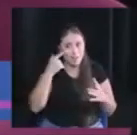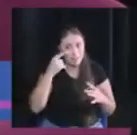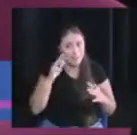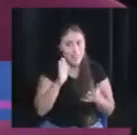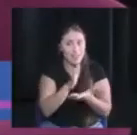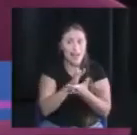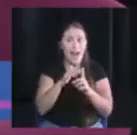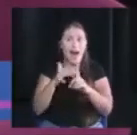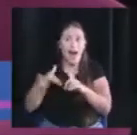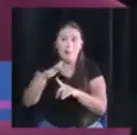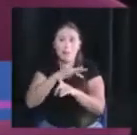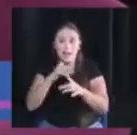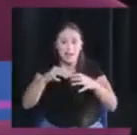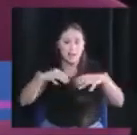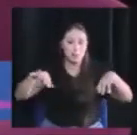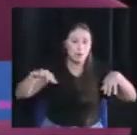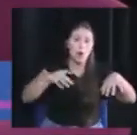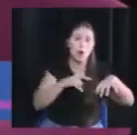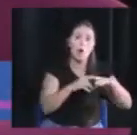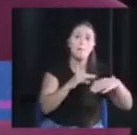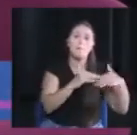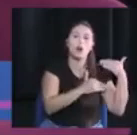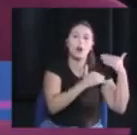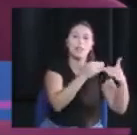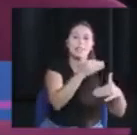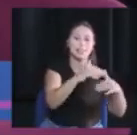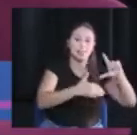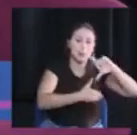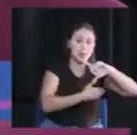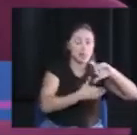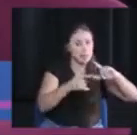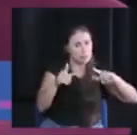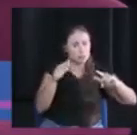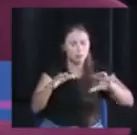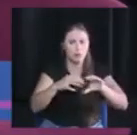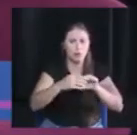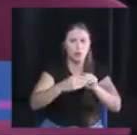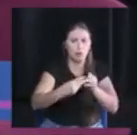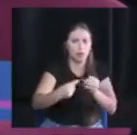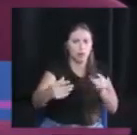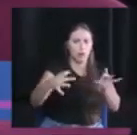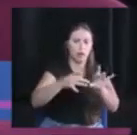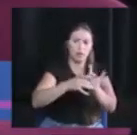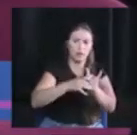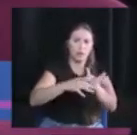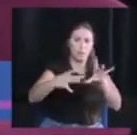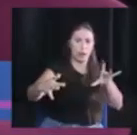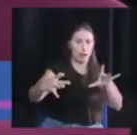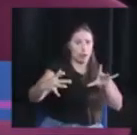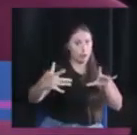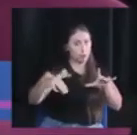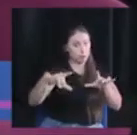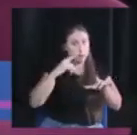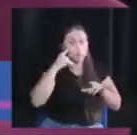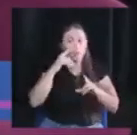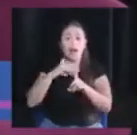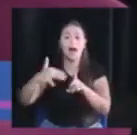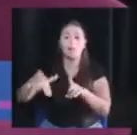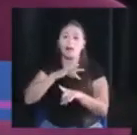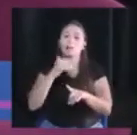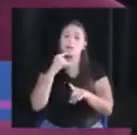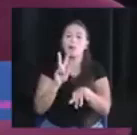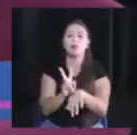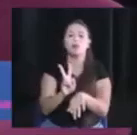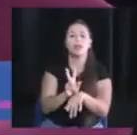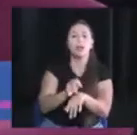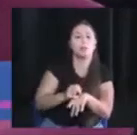el ambientalismo y el progresismo en América Latina que hay que encararla. El ambientalismo dice que hay que proteger el